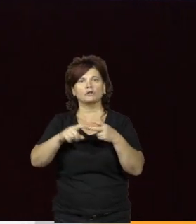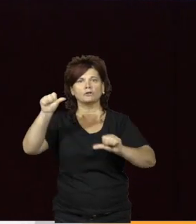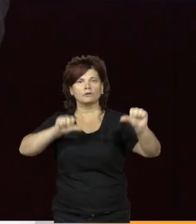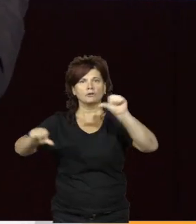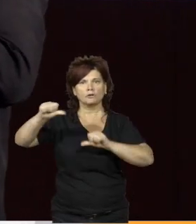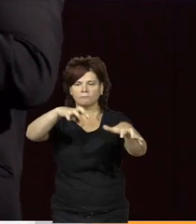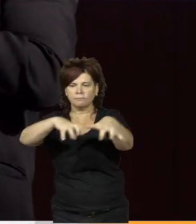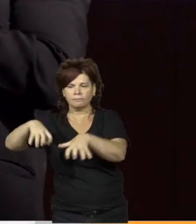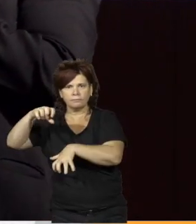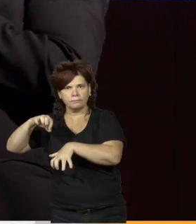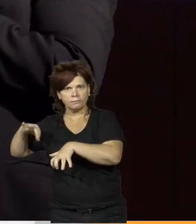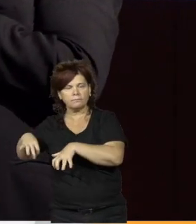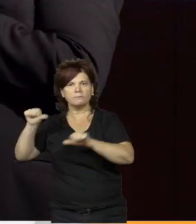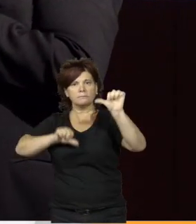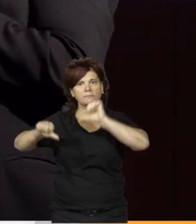fitosanitarios, GIRSU,